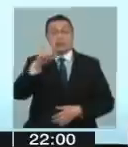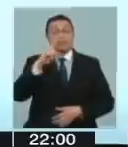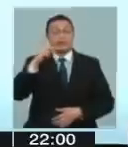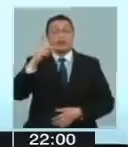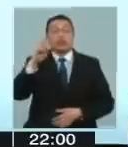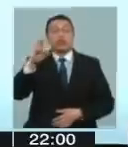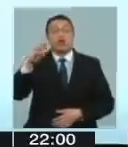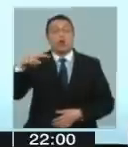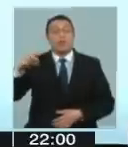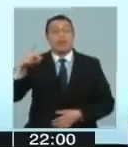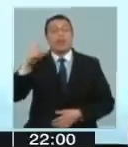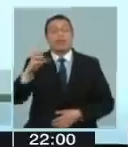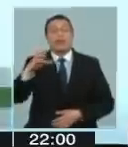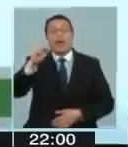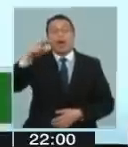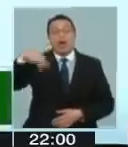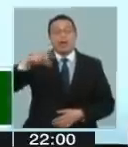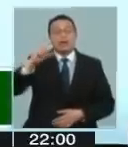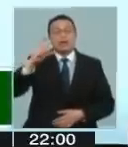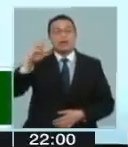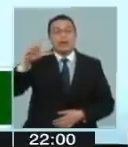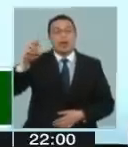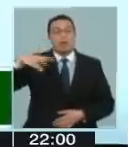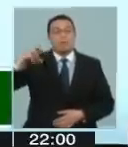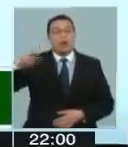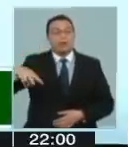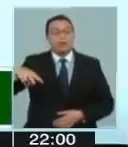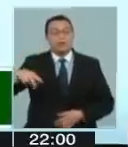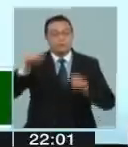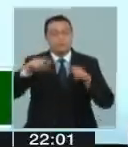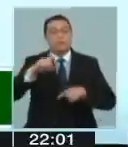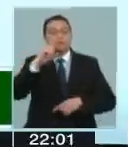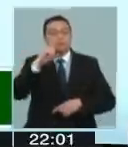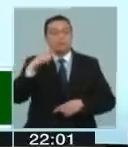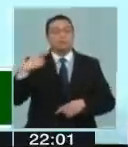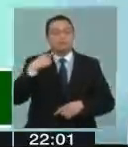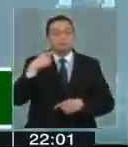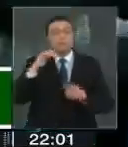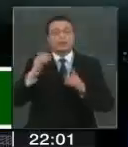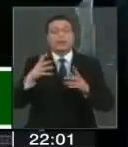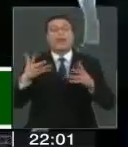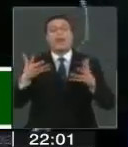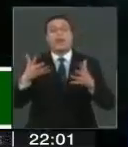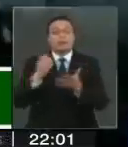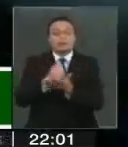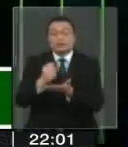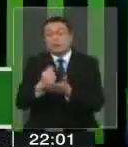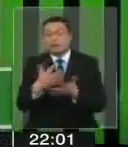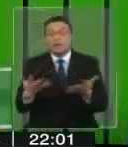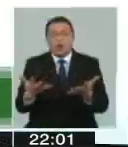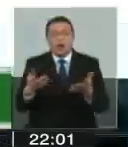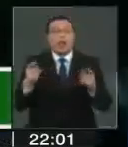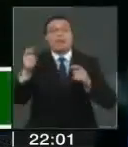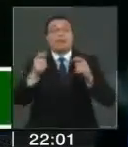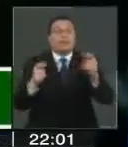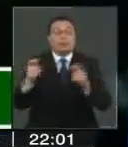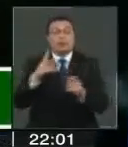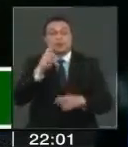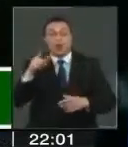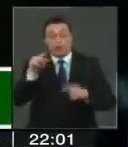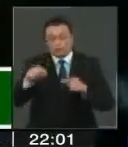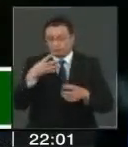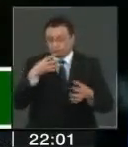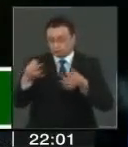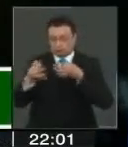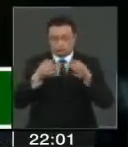de Angelman. ¿De qué se trata? ¿A quiénes afecta? ¿Qué tratamientos o terapias requiere? Bueno, es algo que nos van a contar hoy día nuestros invitados